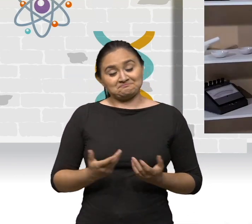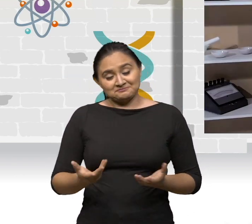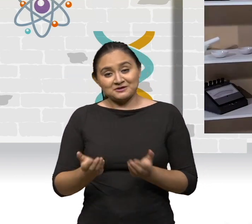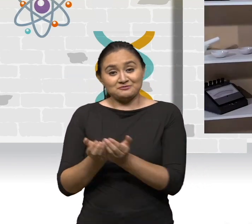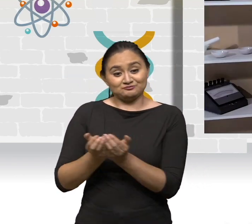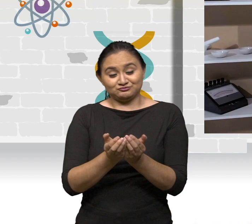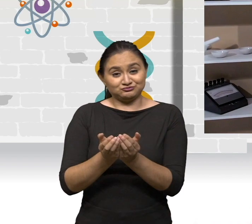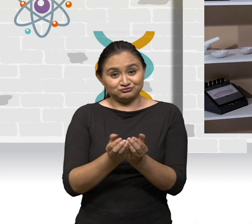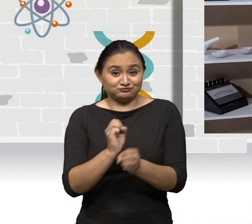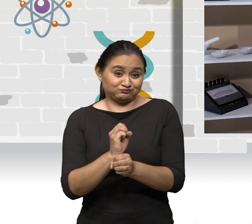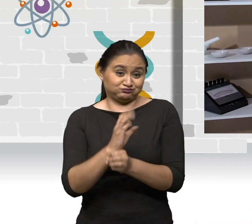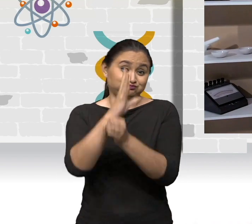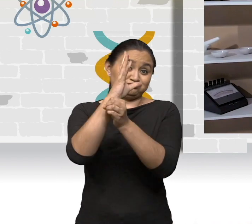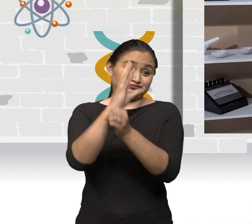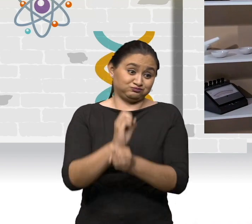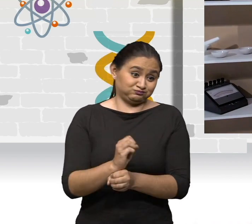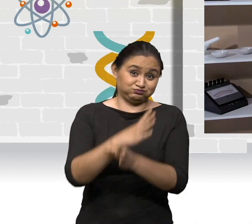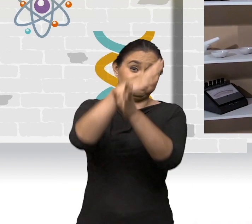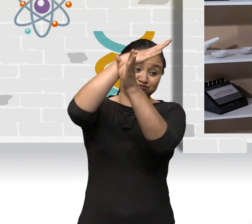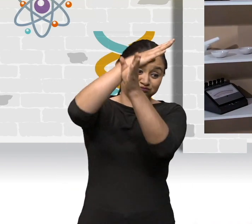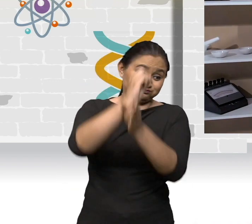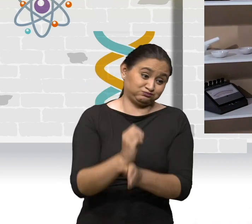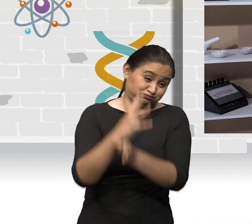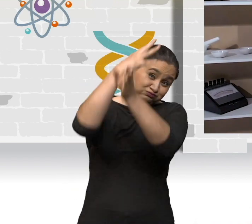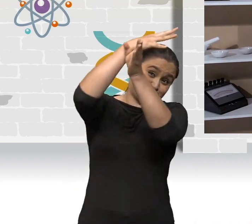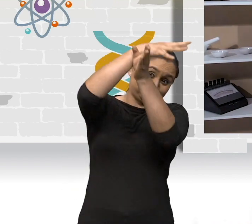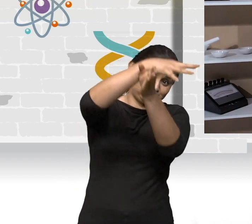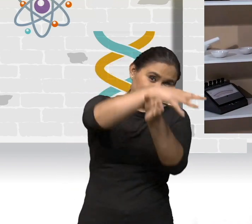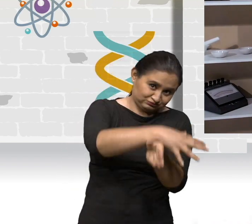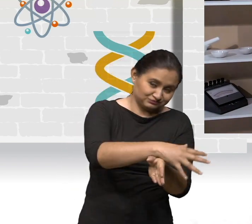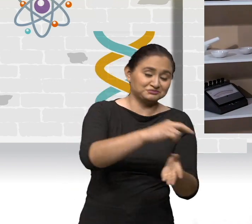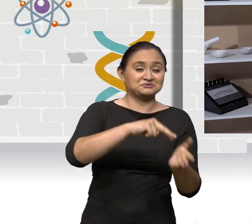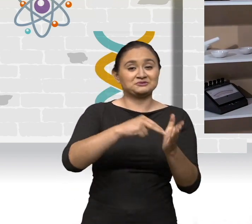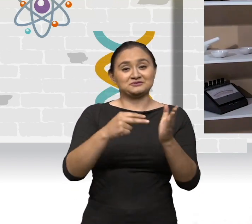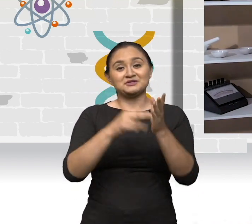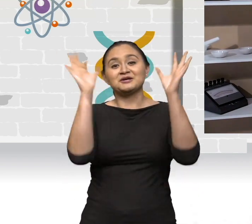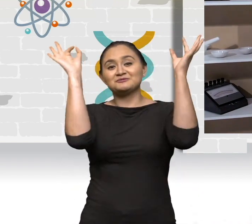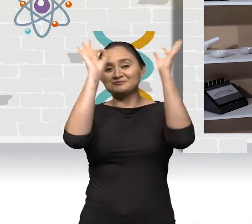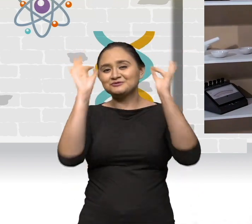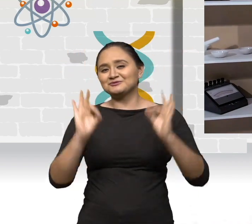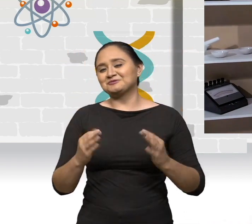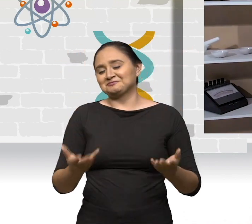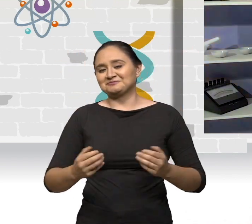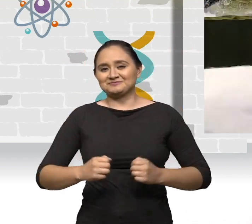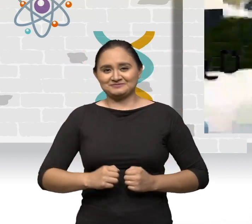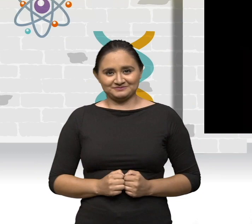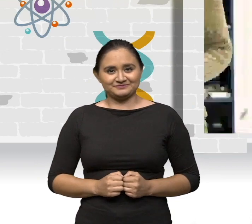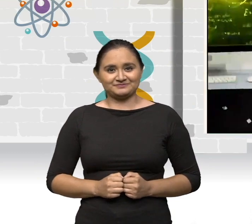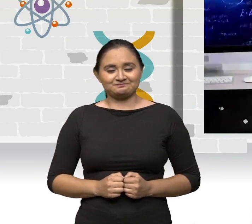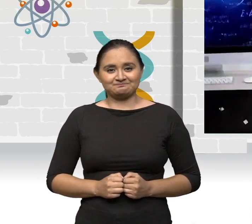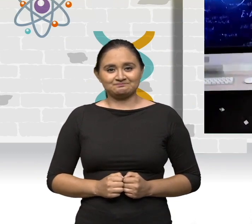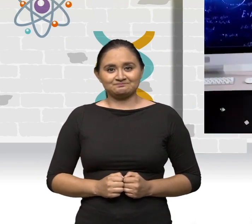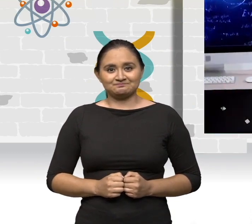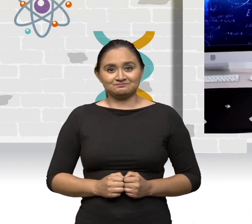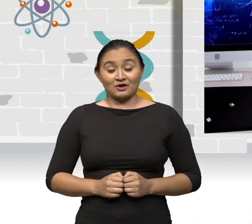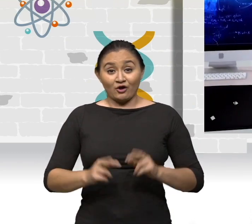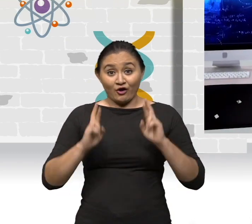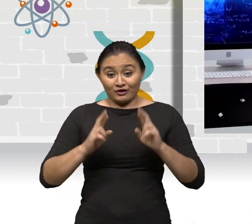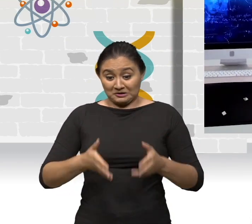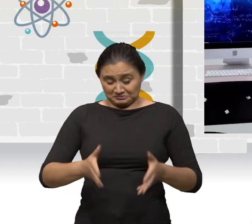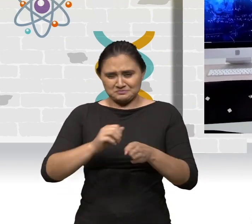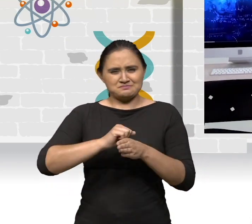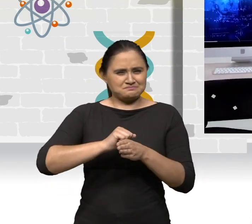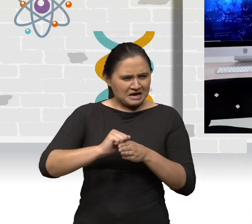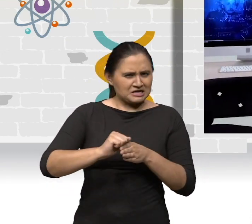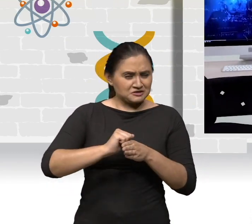ballenas jorobadas también producen energía cinética cuando dan esos saltos espectaculares en las costas del Ecuador. Estoy segura